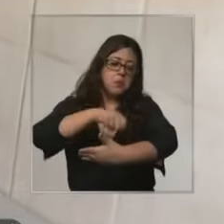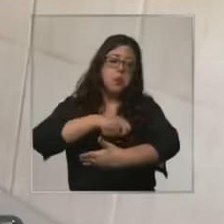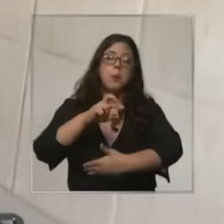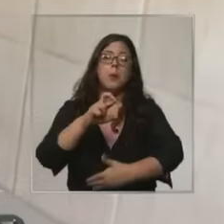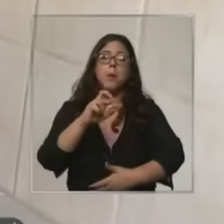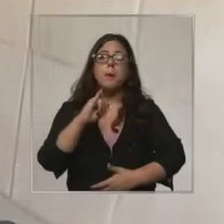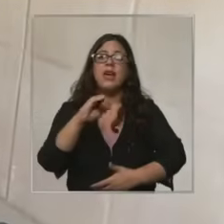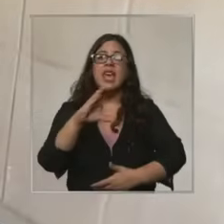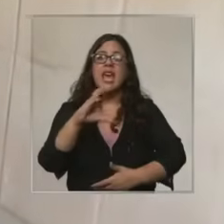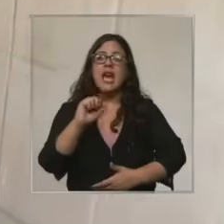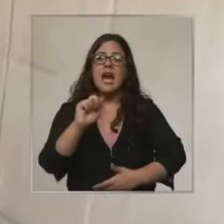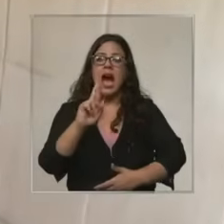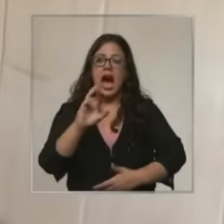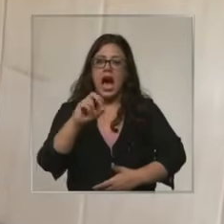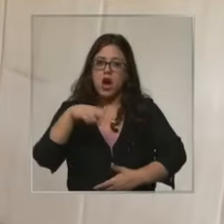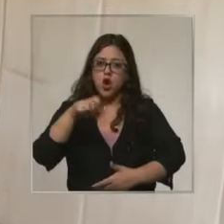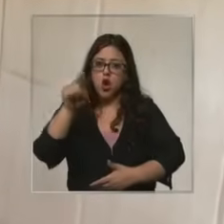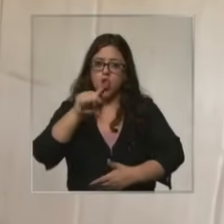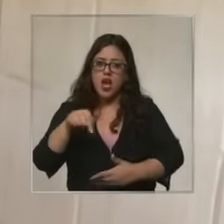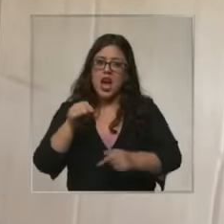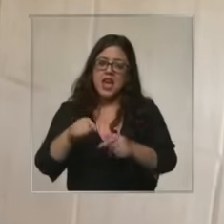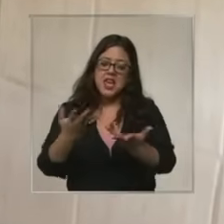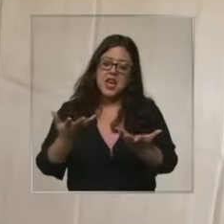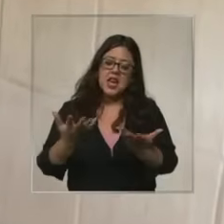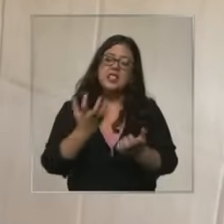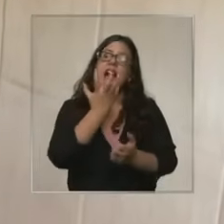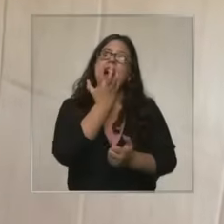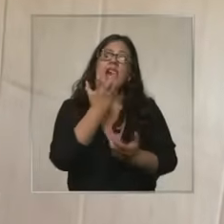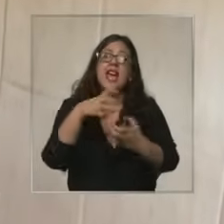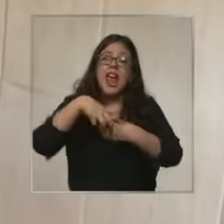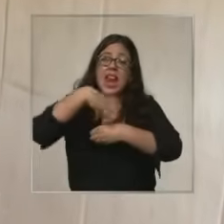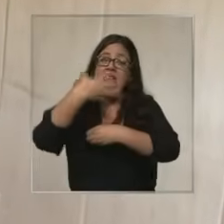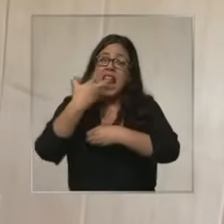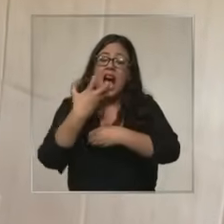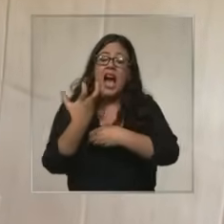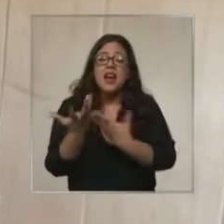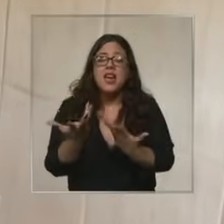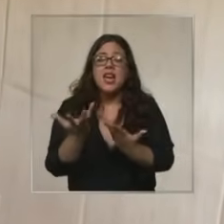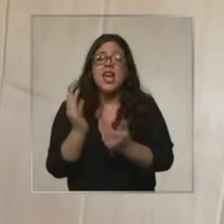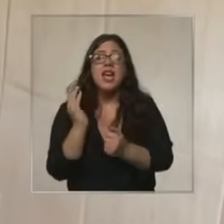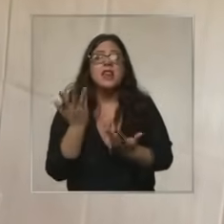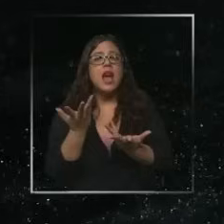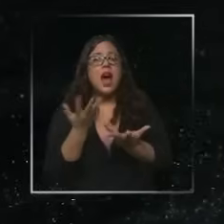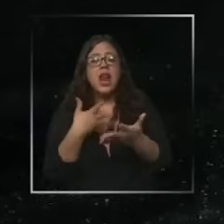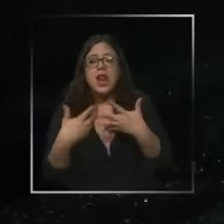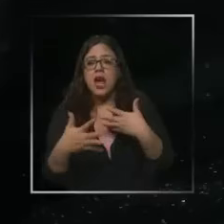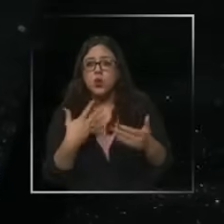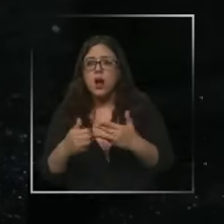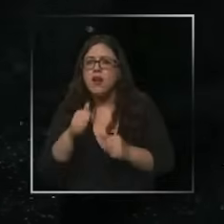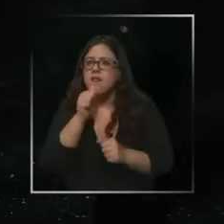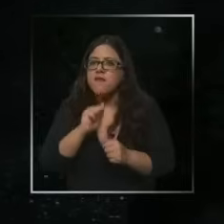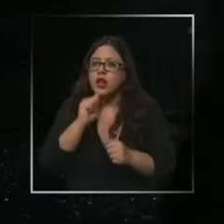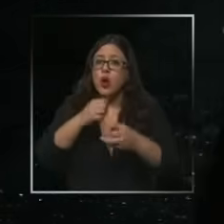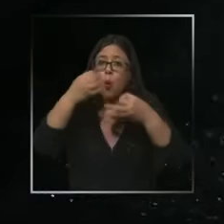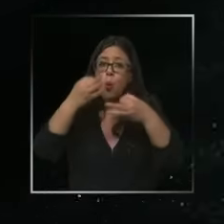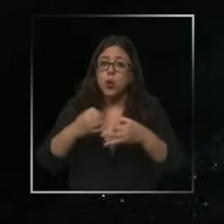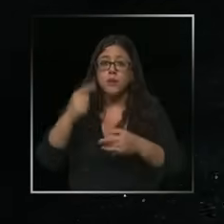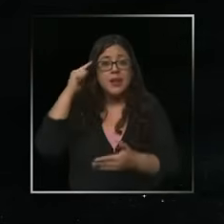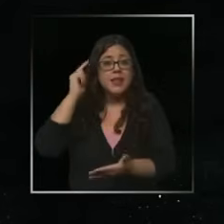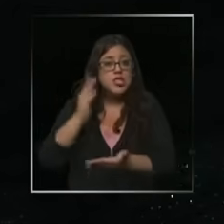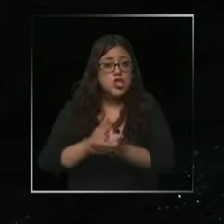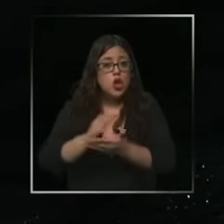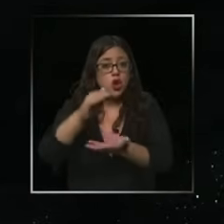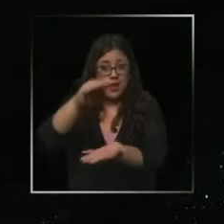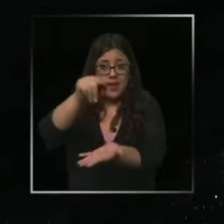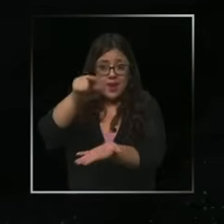picarones. A su receta le había agregado naranjas naturales, pero notó que le faltaba sabor a su preparación. Fue ahí cuando decidió agregar